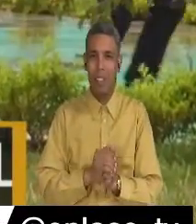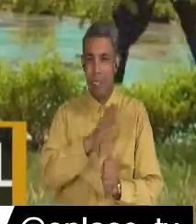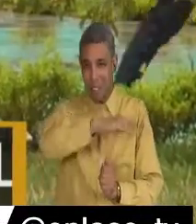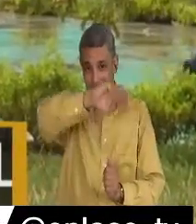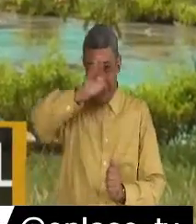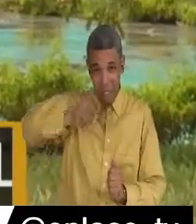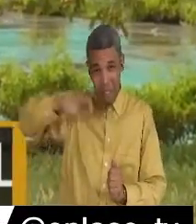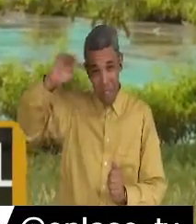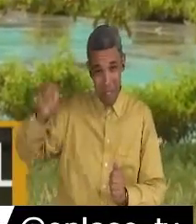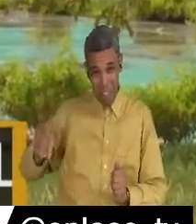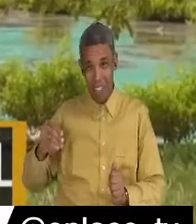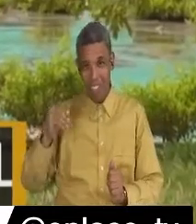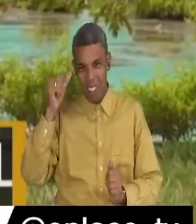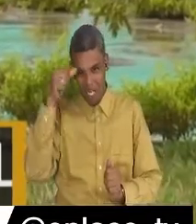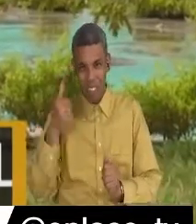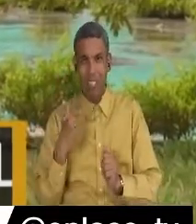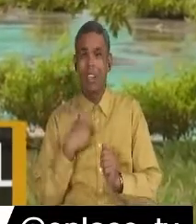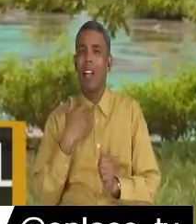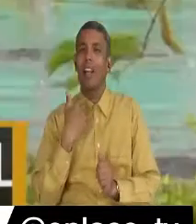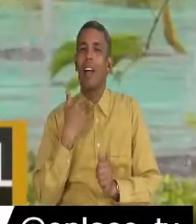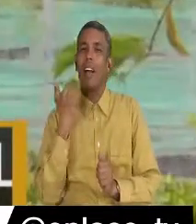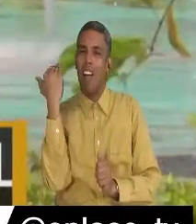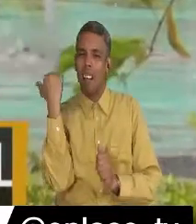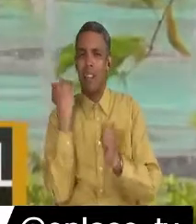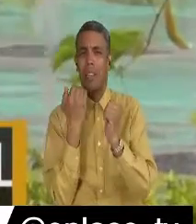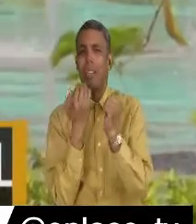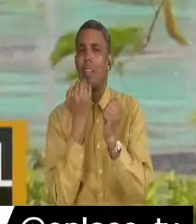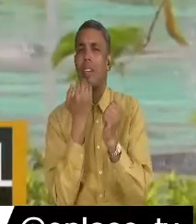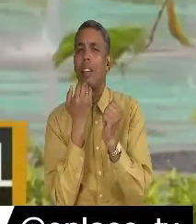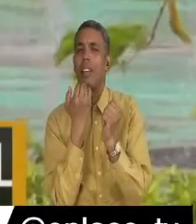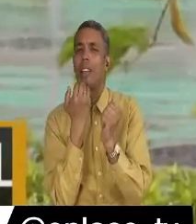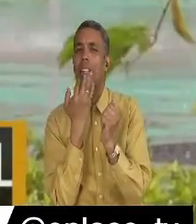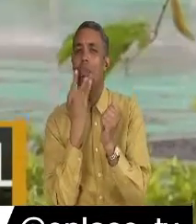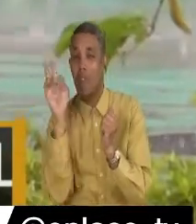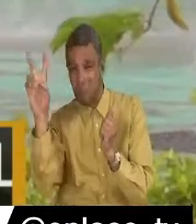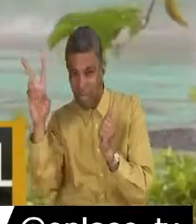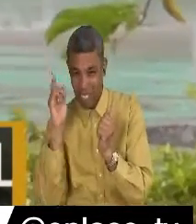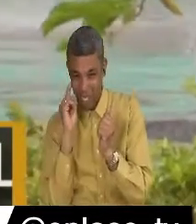motivado la presencia masiva de ciudadanos durante el pasado fin de semana.